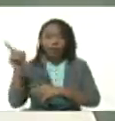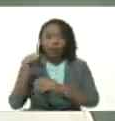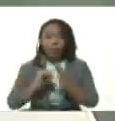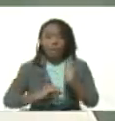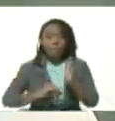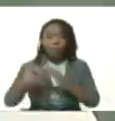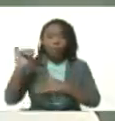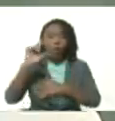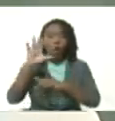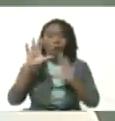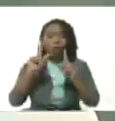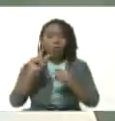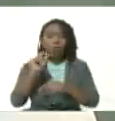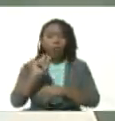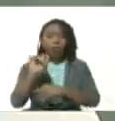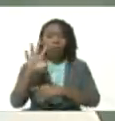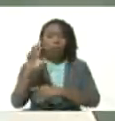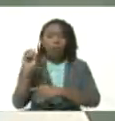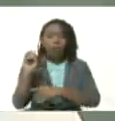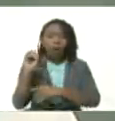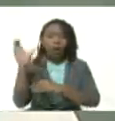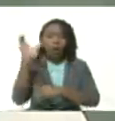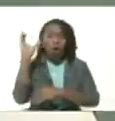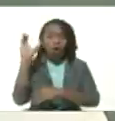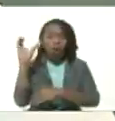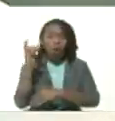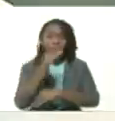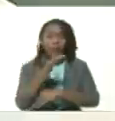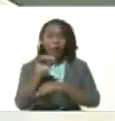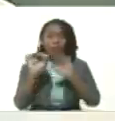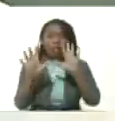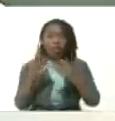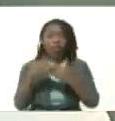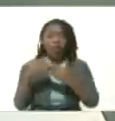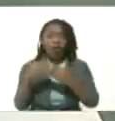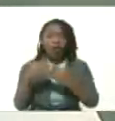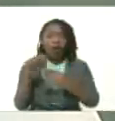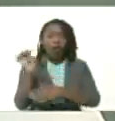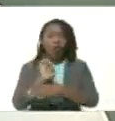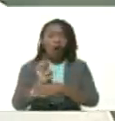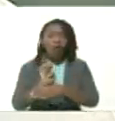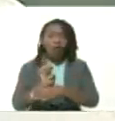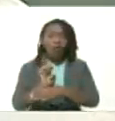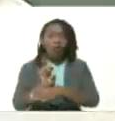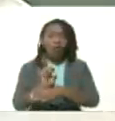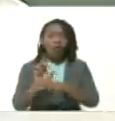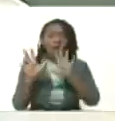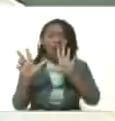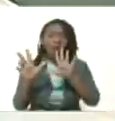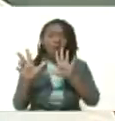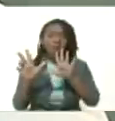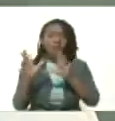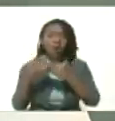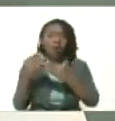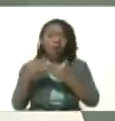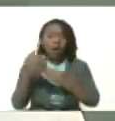en 11.50, Colombia está en promedio de 10 dólares, Ecuador está en promedio de 8 dólares y Perú ronda más o menos